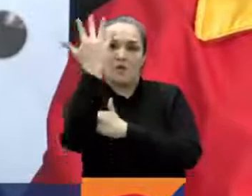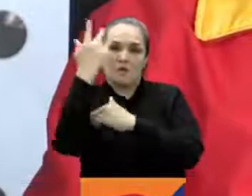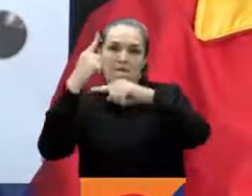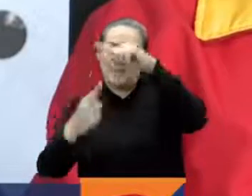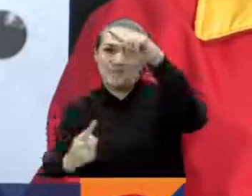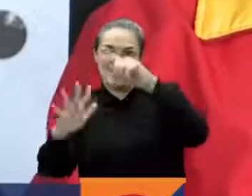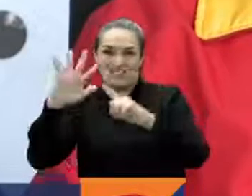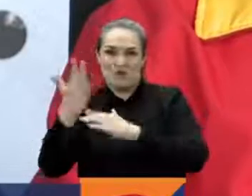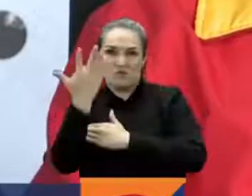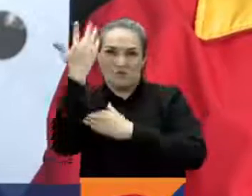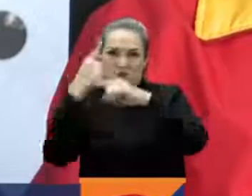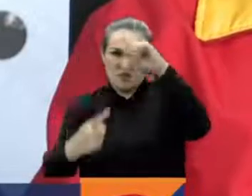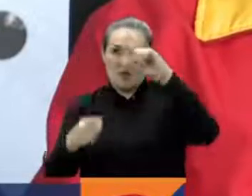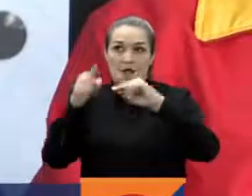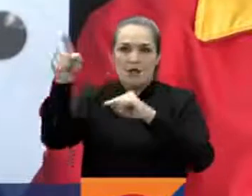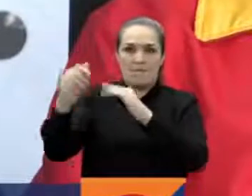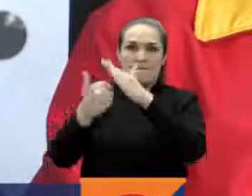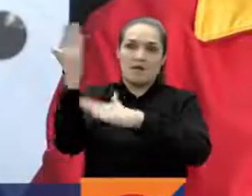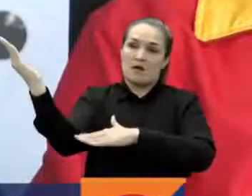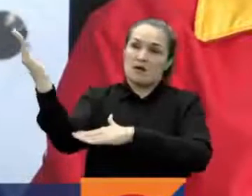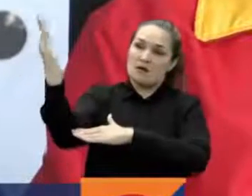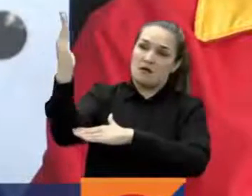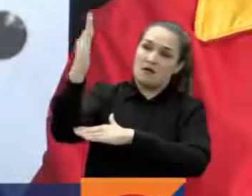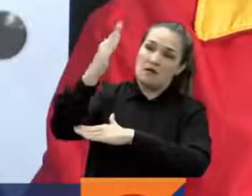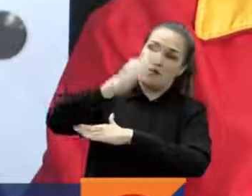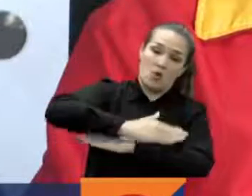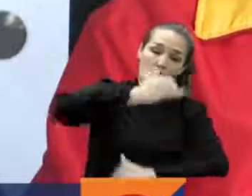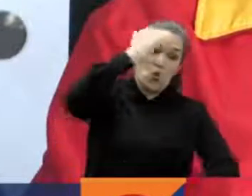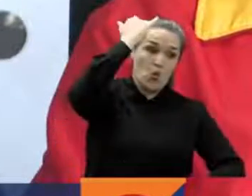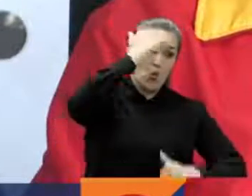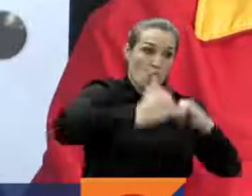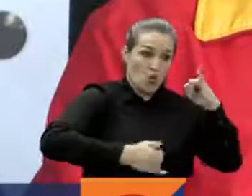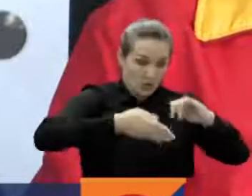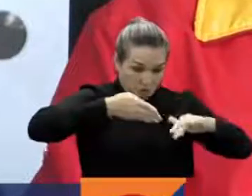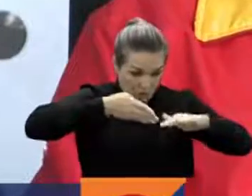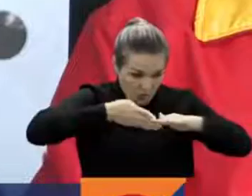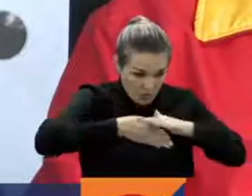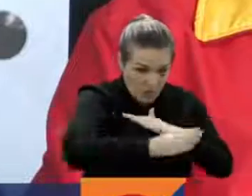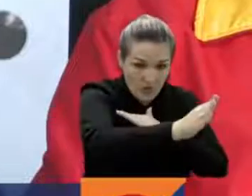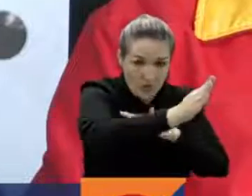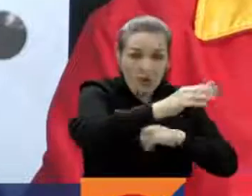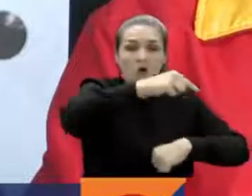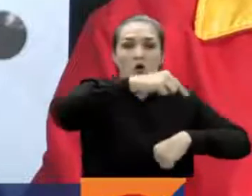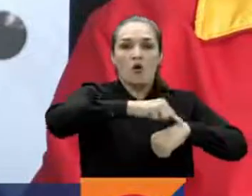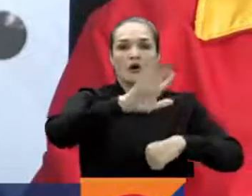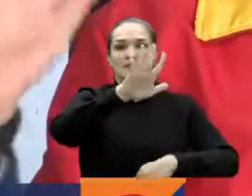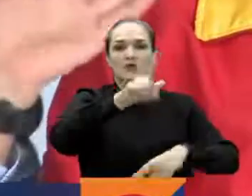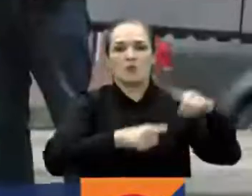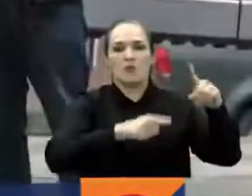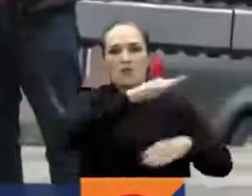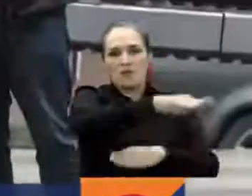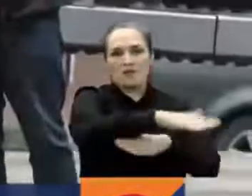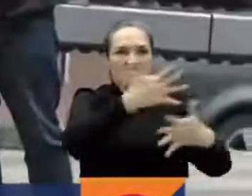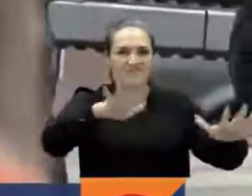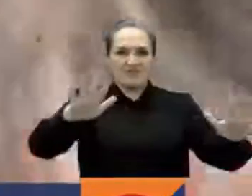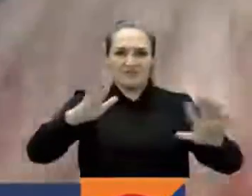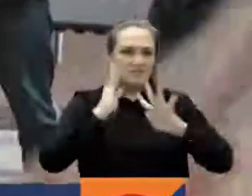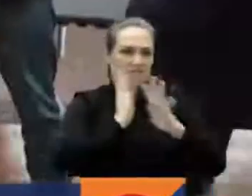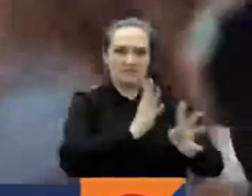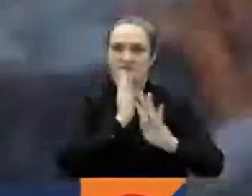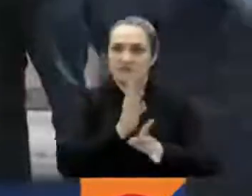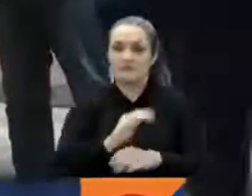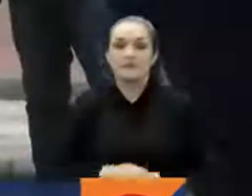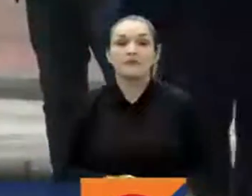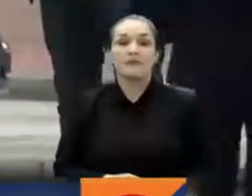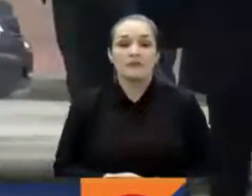y vamos a atender a la última persona, el último contribuyente que ingrese hasta las 5:30 de la tarde. Y es que